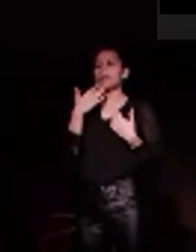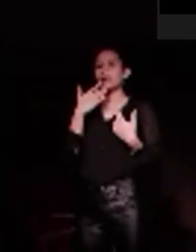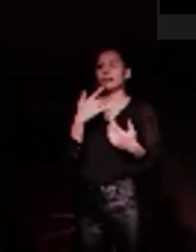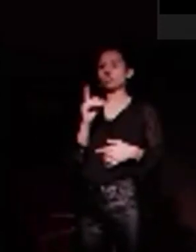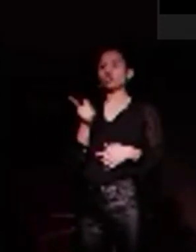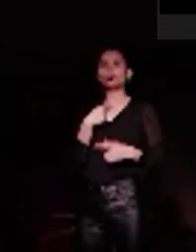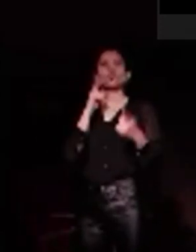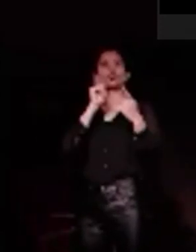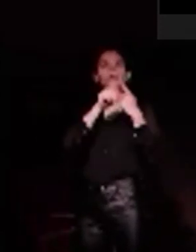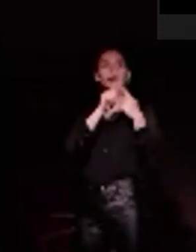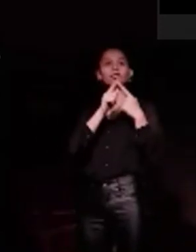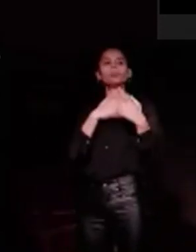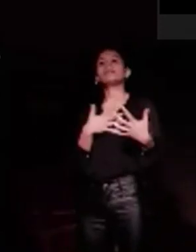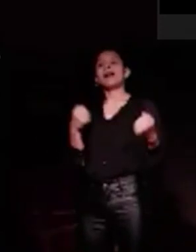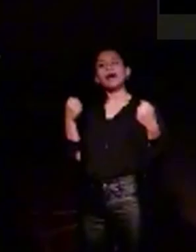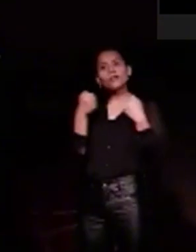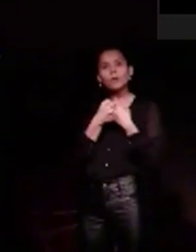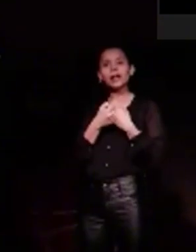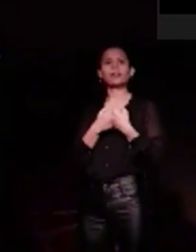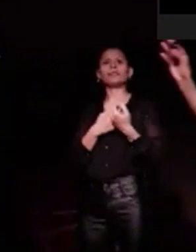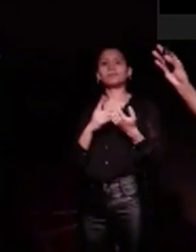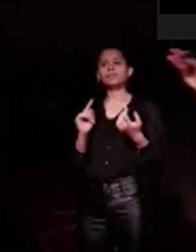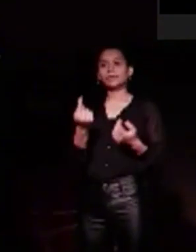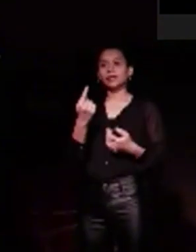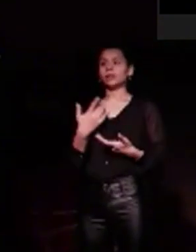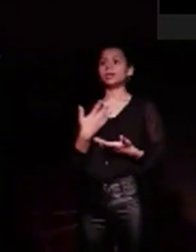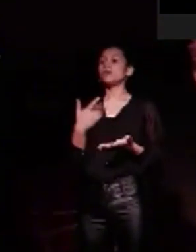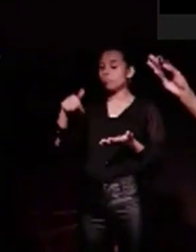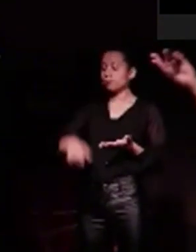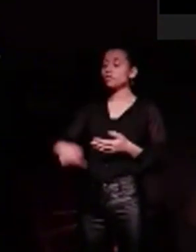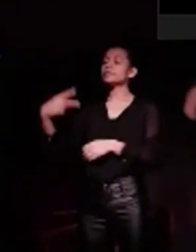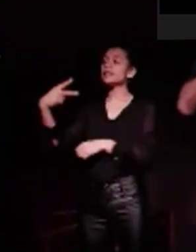nuevamente, porque nos han recibido